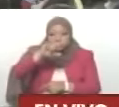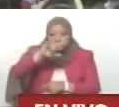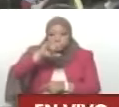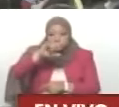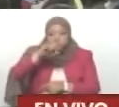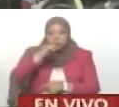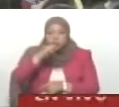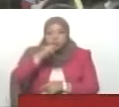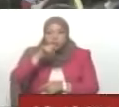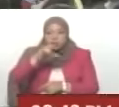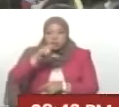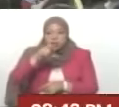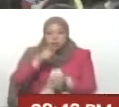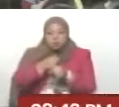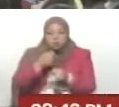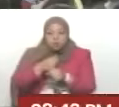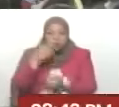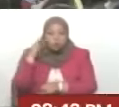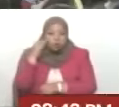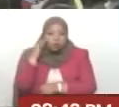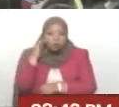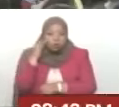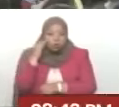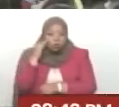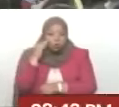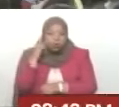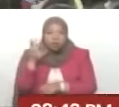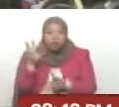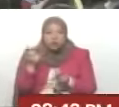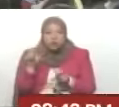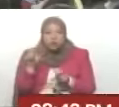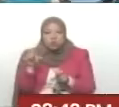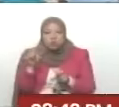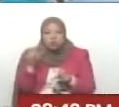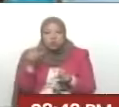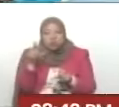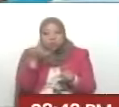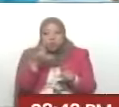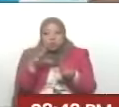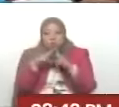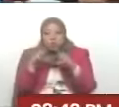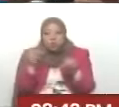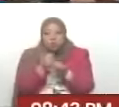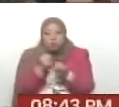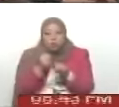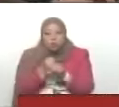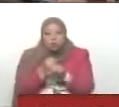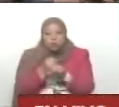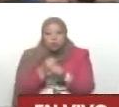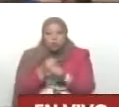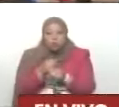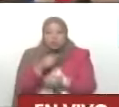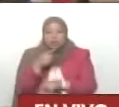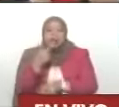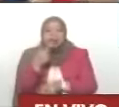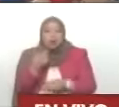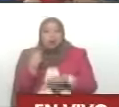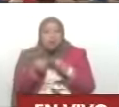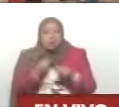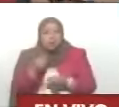Instagram, Instagram, Instagram. ¿Verdad? Like, like, like, like, like, like, like. ¿Así que se llama? Like.